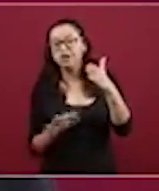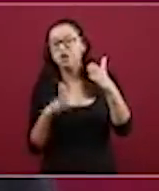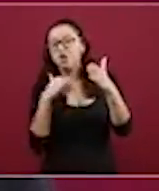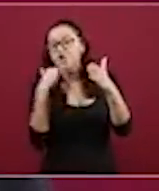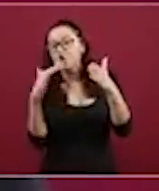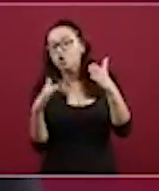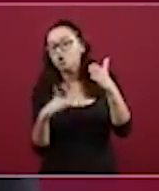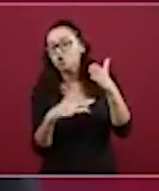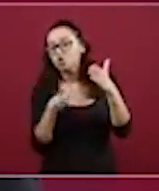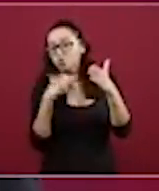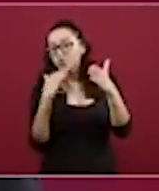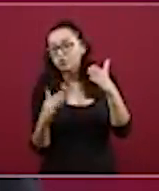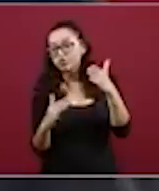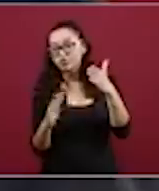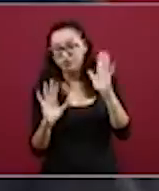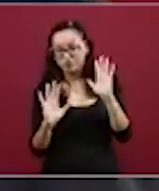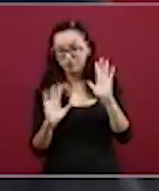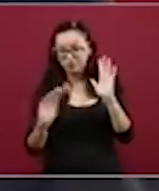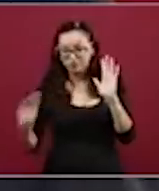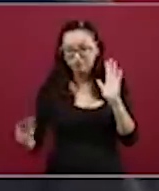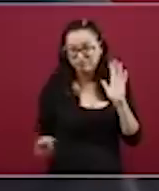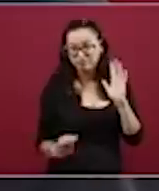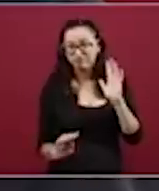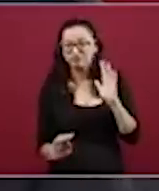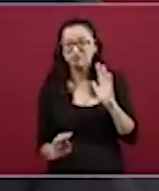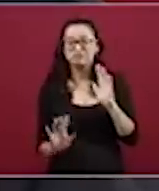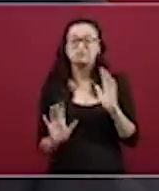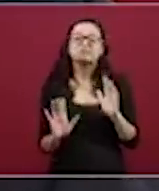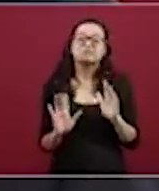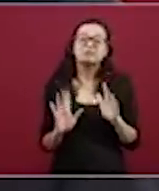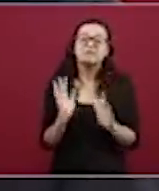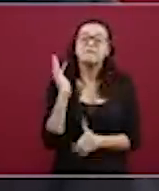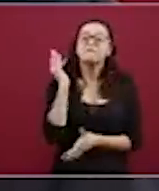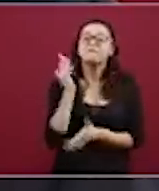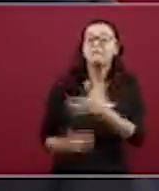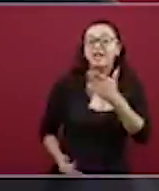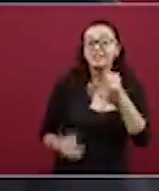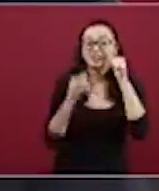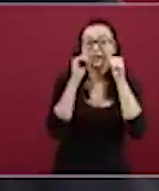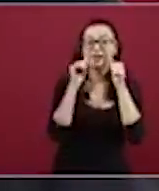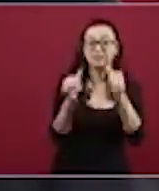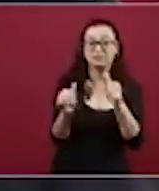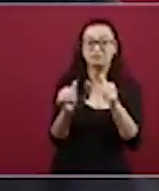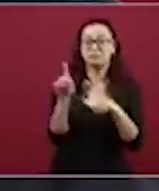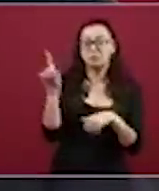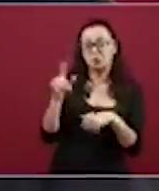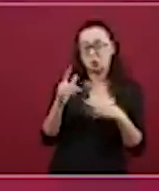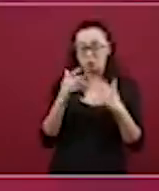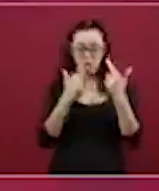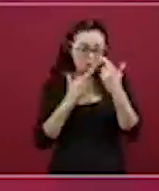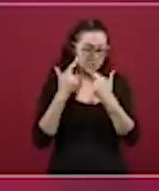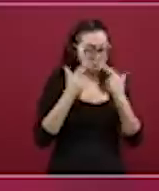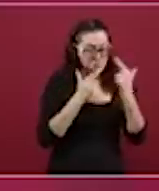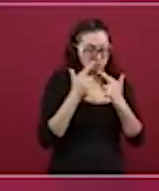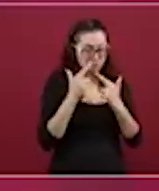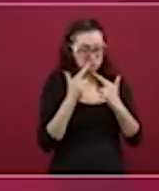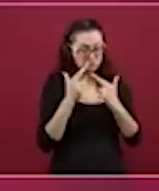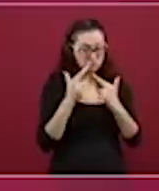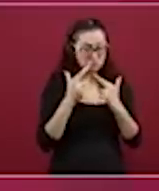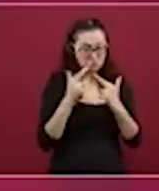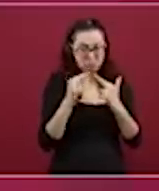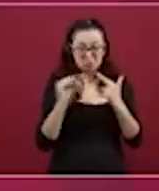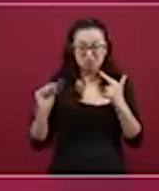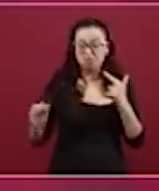Creo que eso es lo que les distorsiona cualquier análisis.